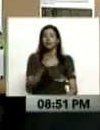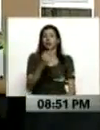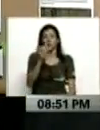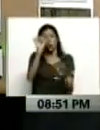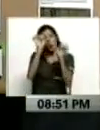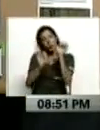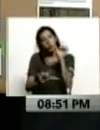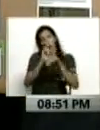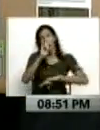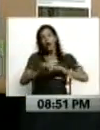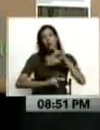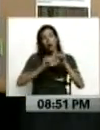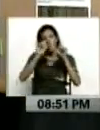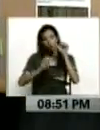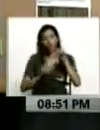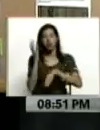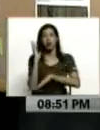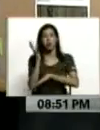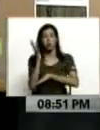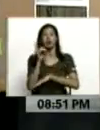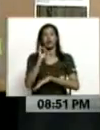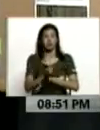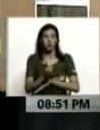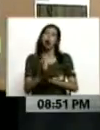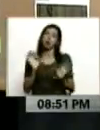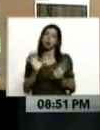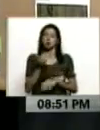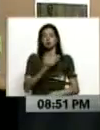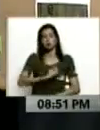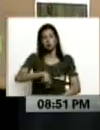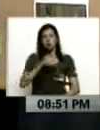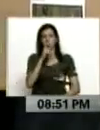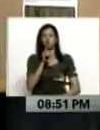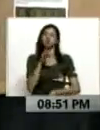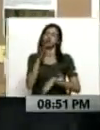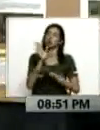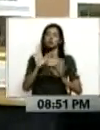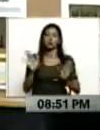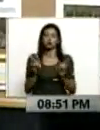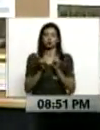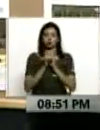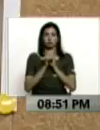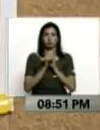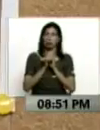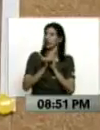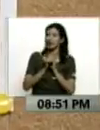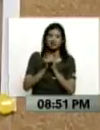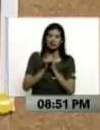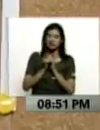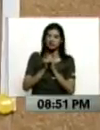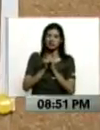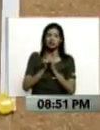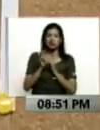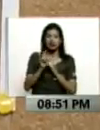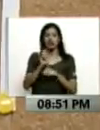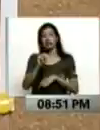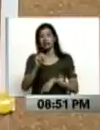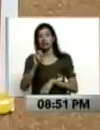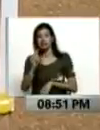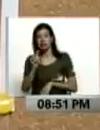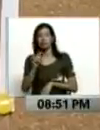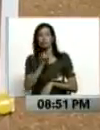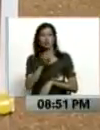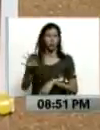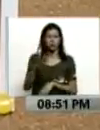dice que debe rendir su mensaje anual y él fue a rendirlo al margen de la asamblea pone